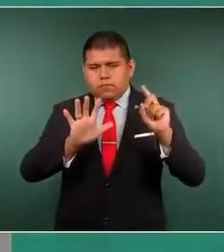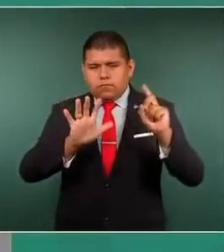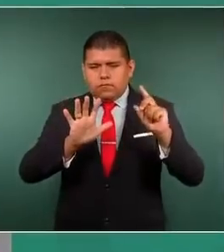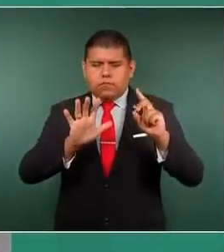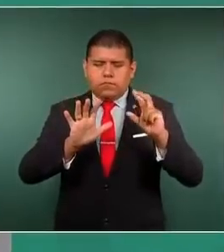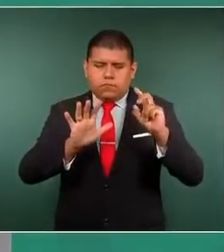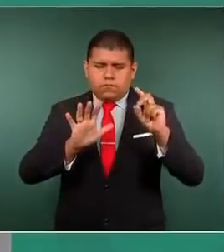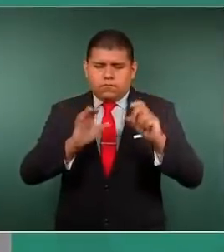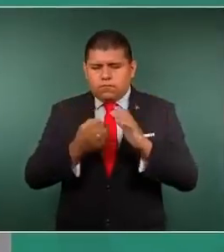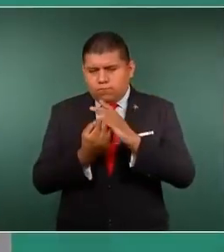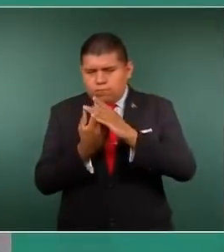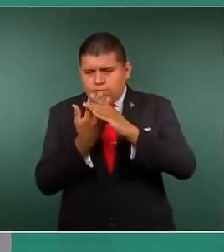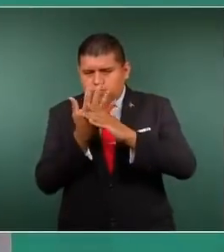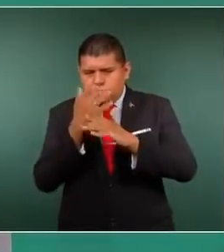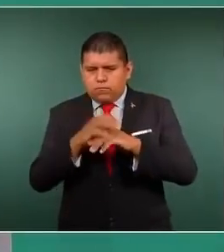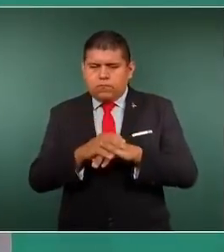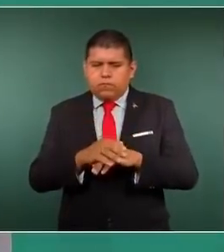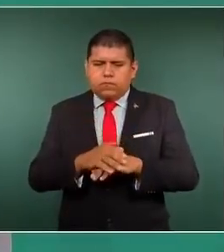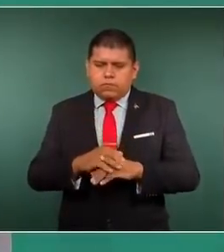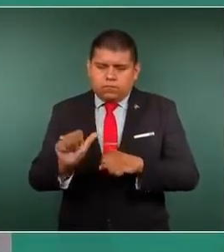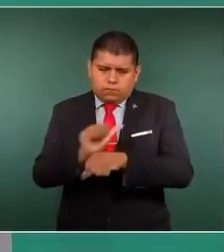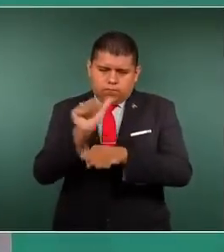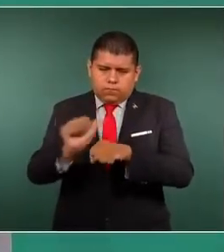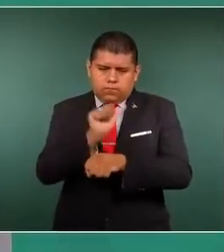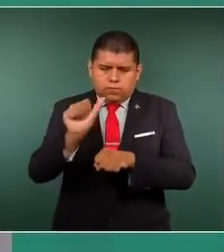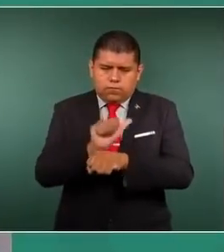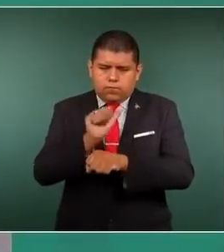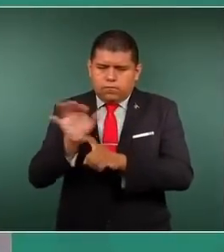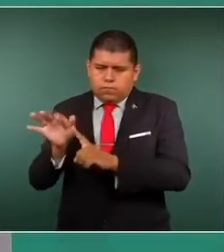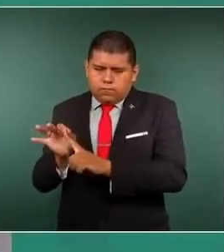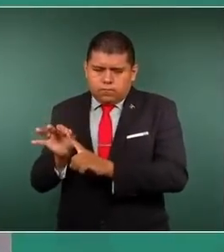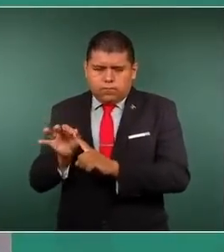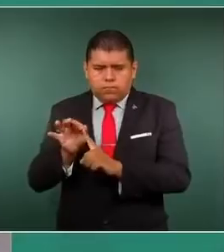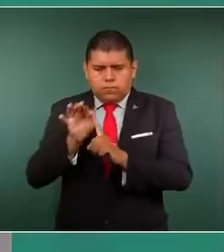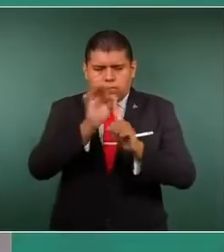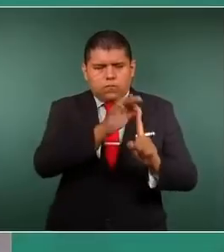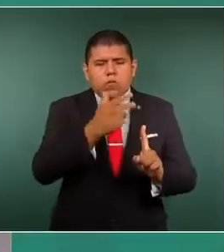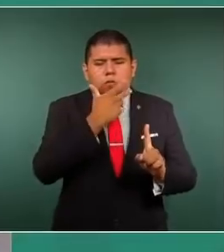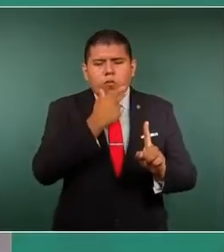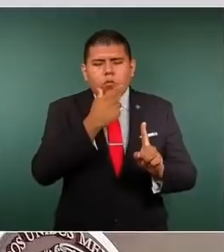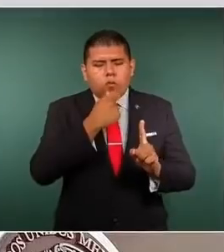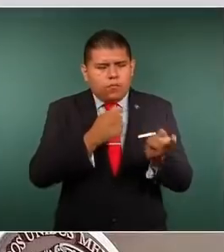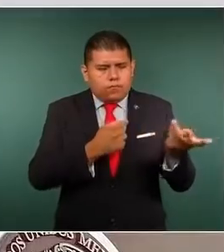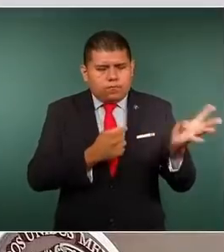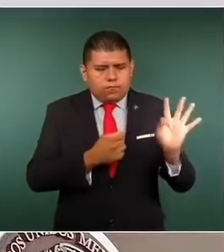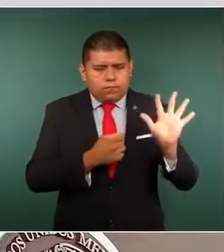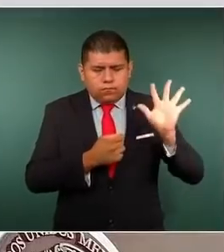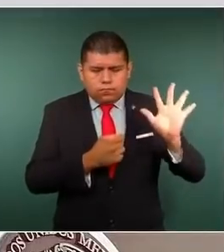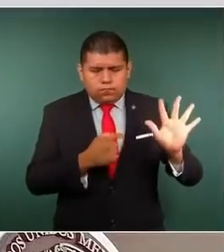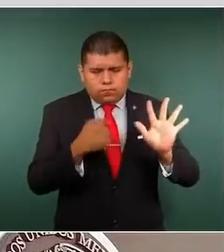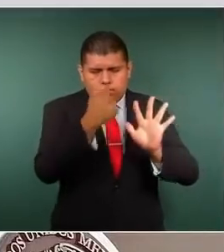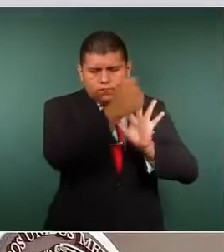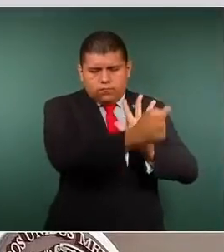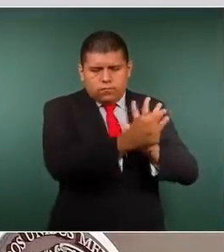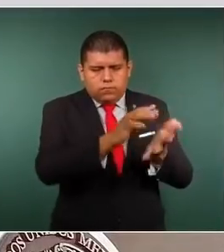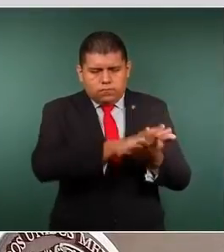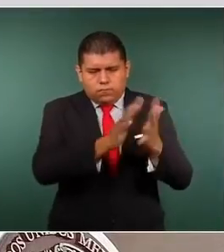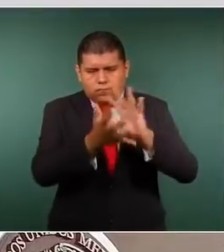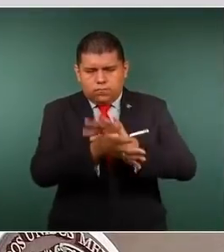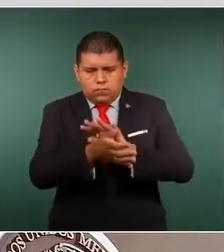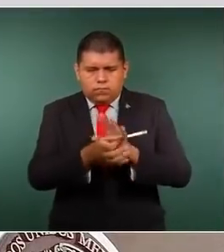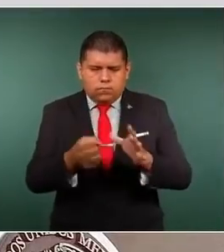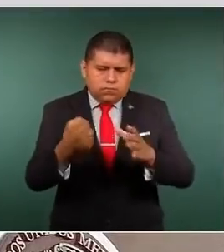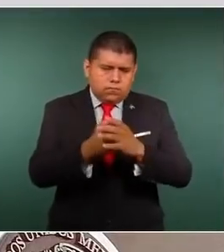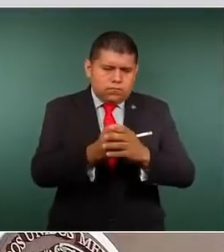inicia el traslado por vía terrestre de los otros cinco elementos cinco delincuentes